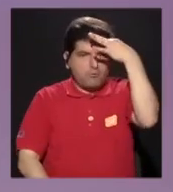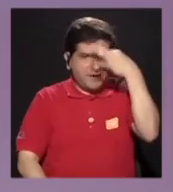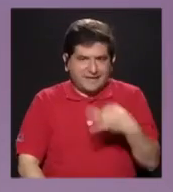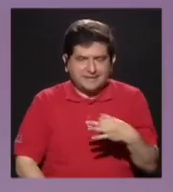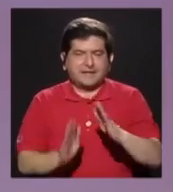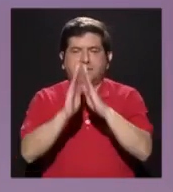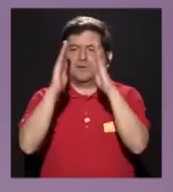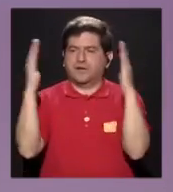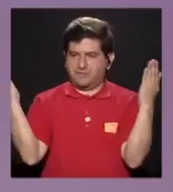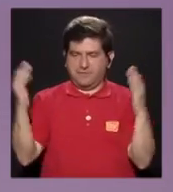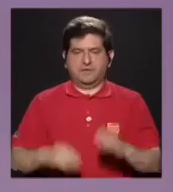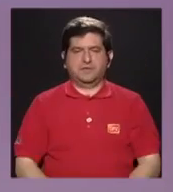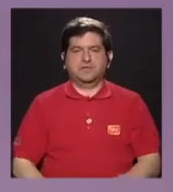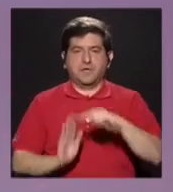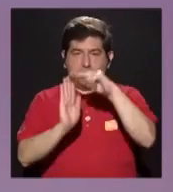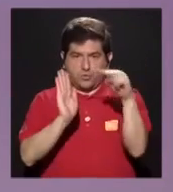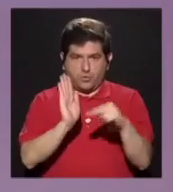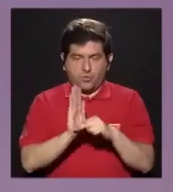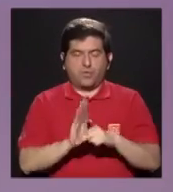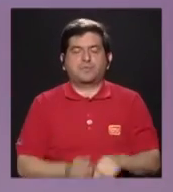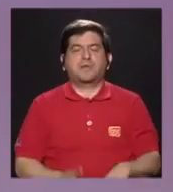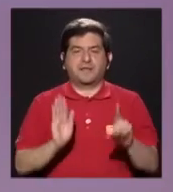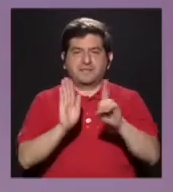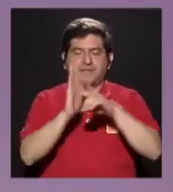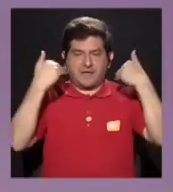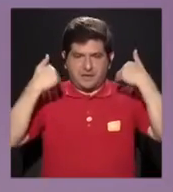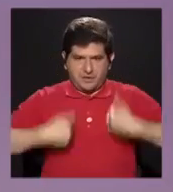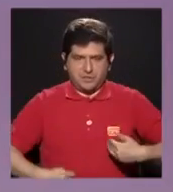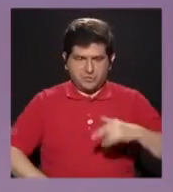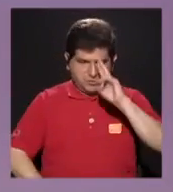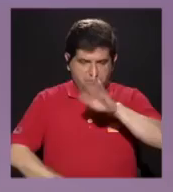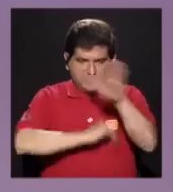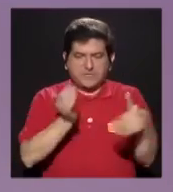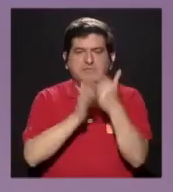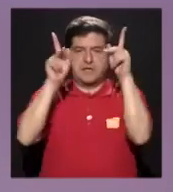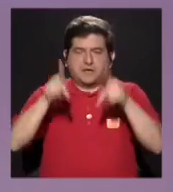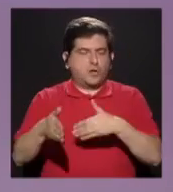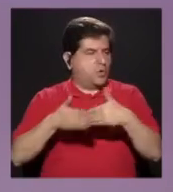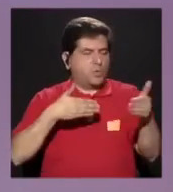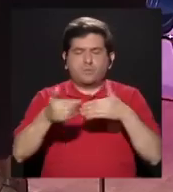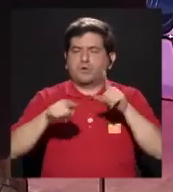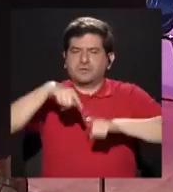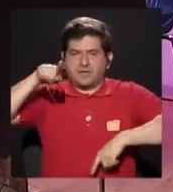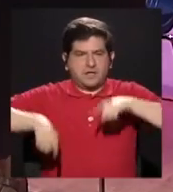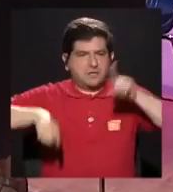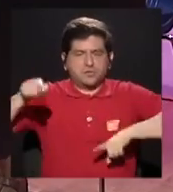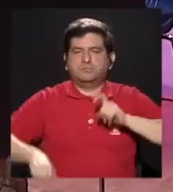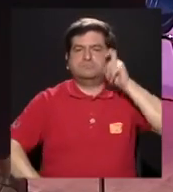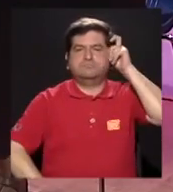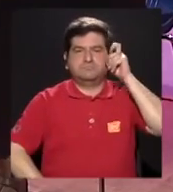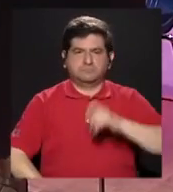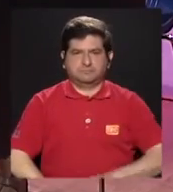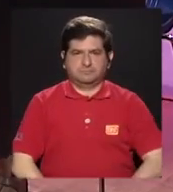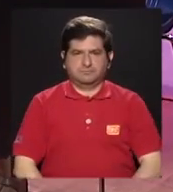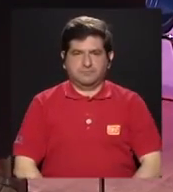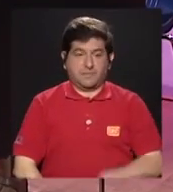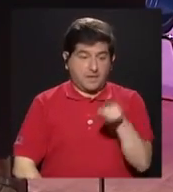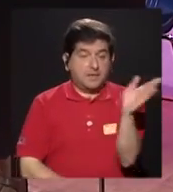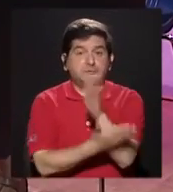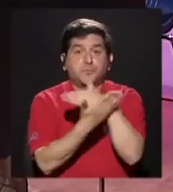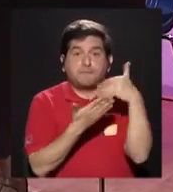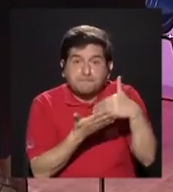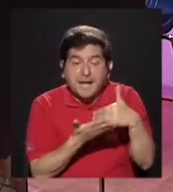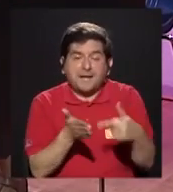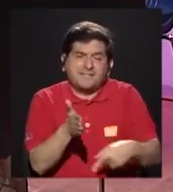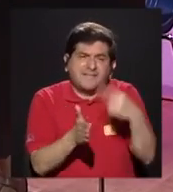abierta desde el marco los derechos humanos a todas las personas independientemente de su diversidad sexual y eso es parte